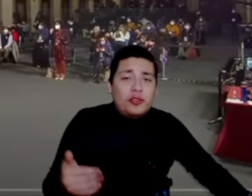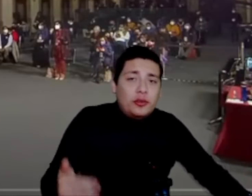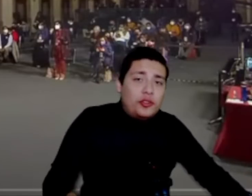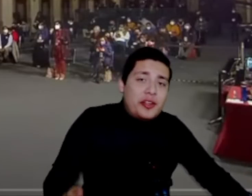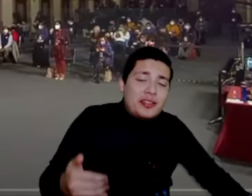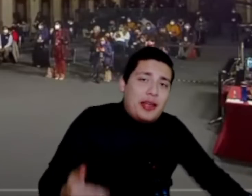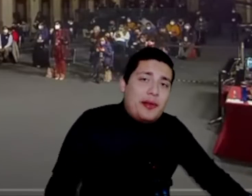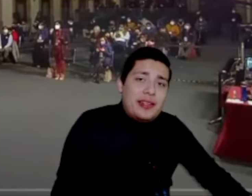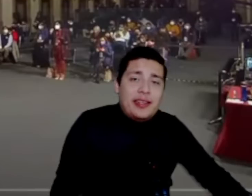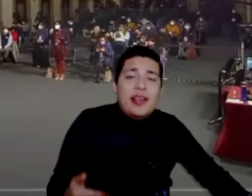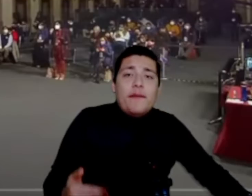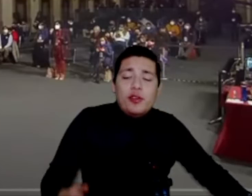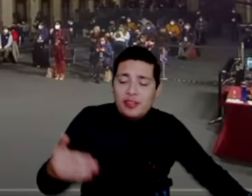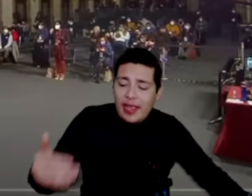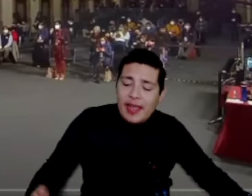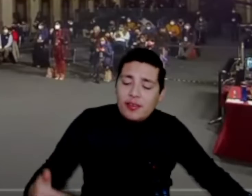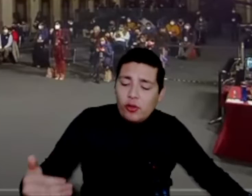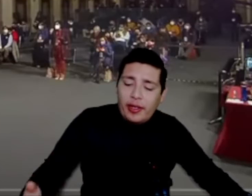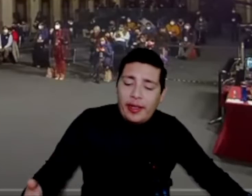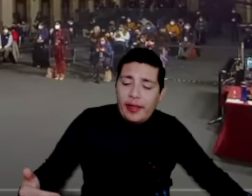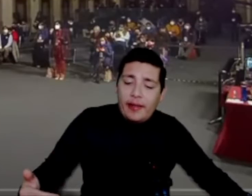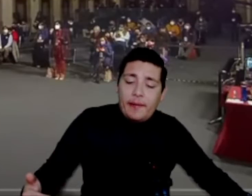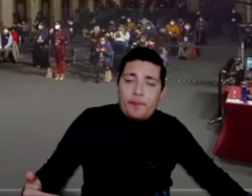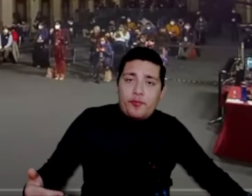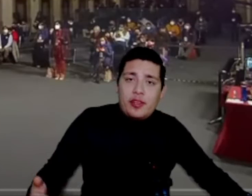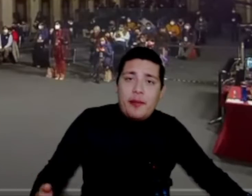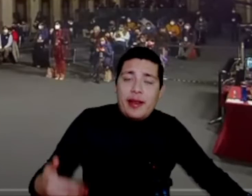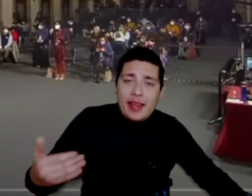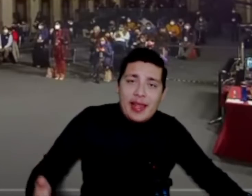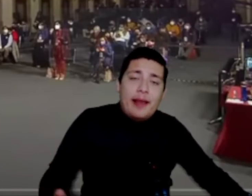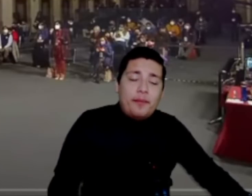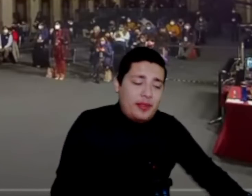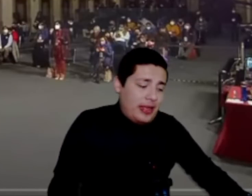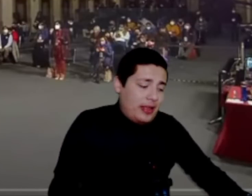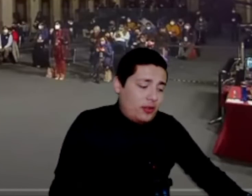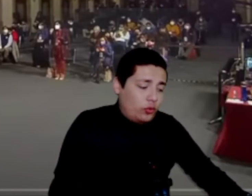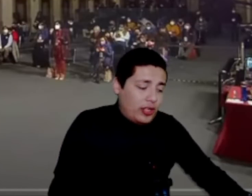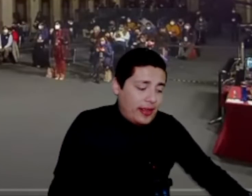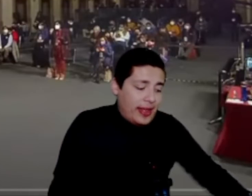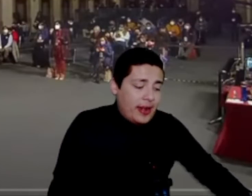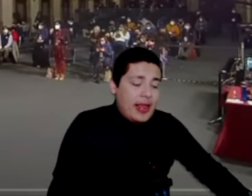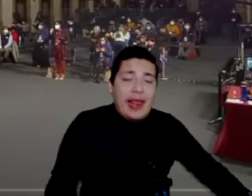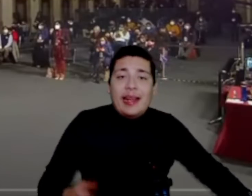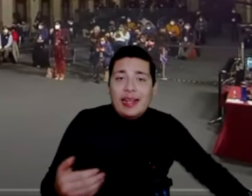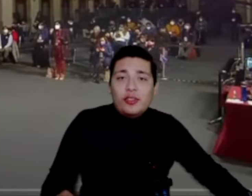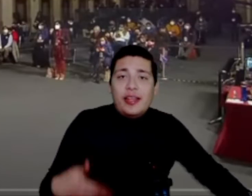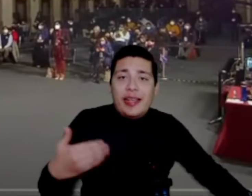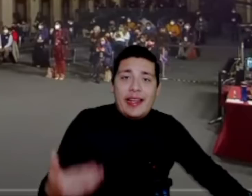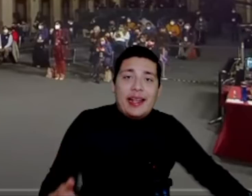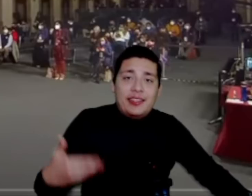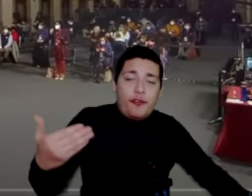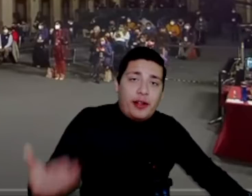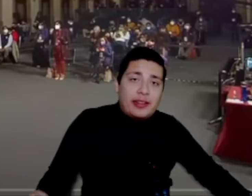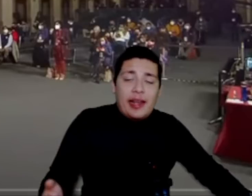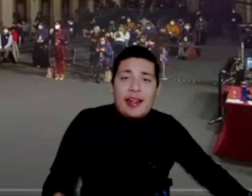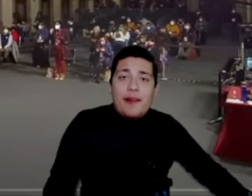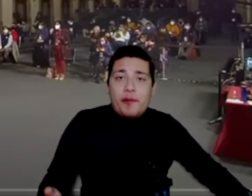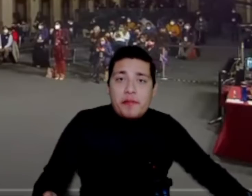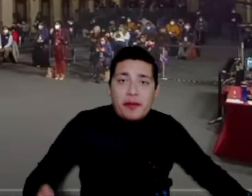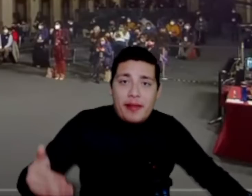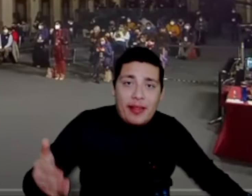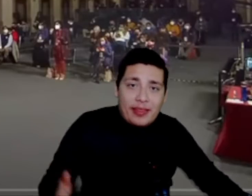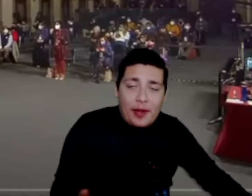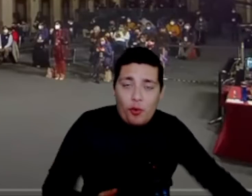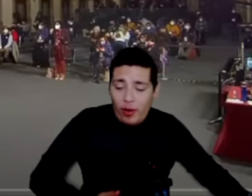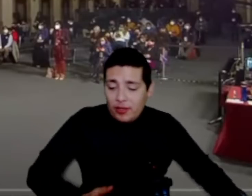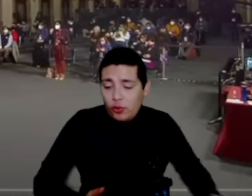la Constitución establece pues qué es lo que debería de suceder en caso de que llegase a faltar el